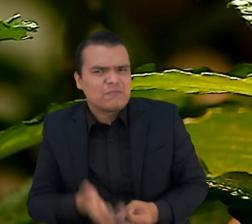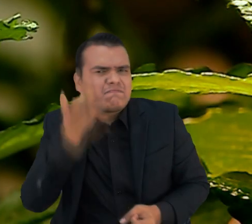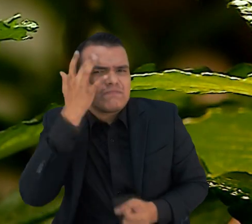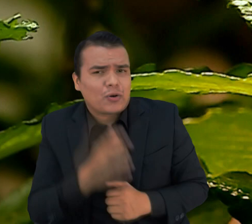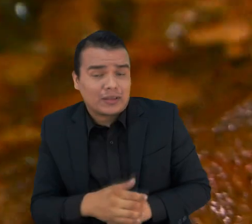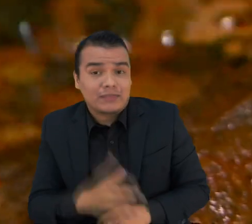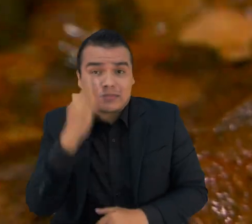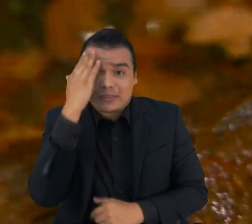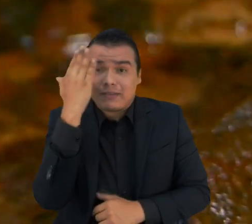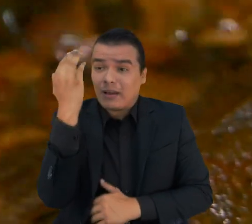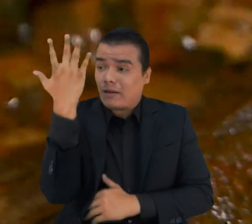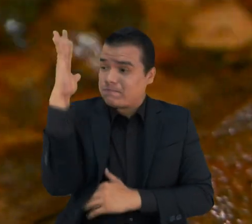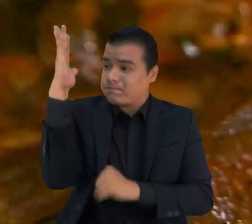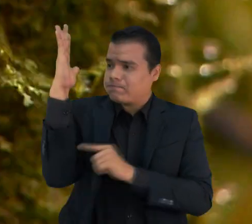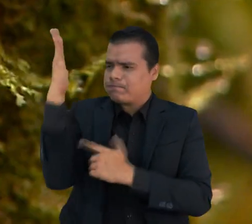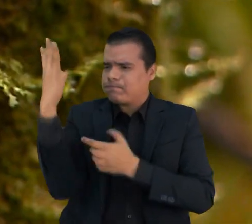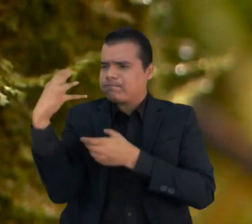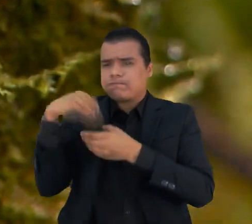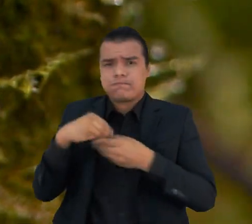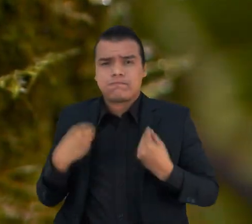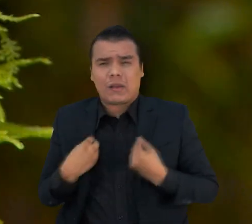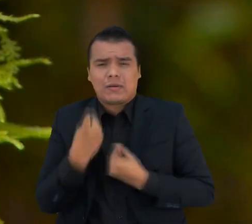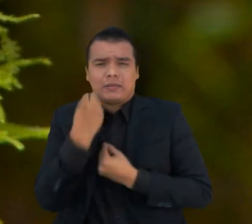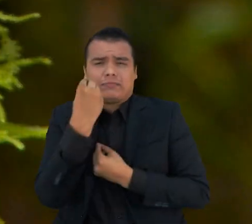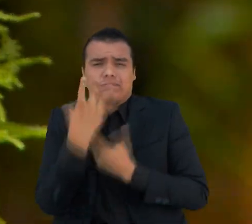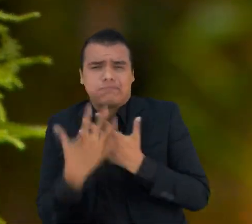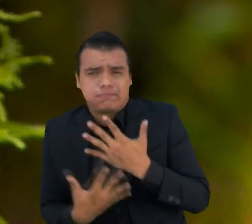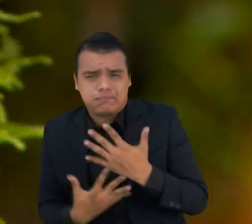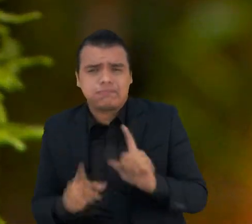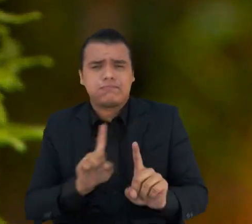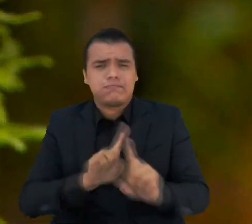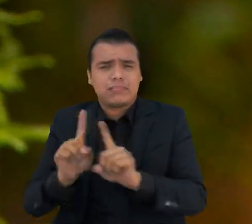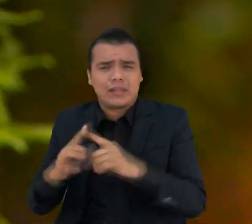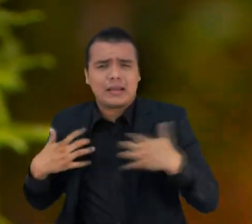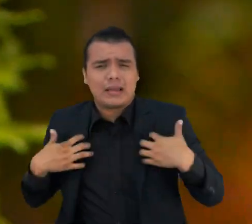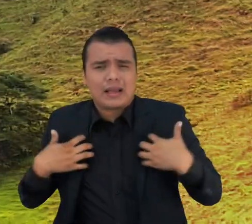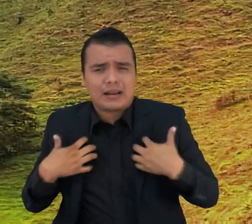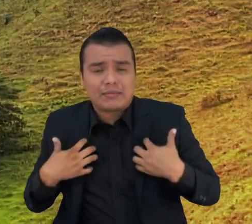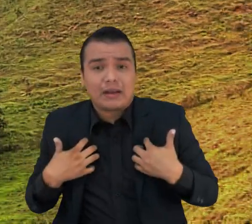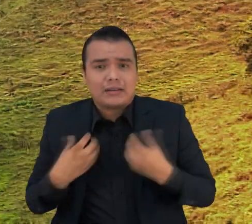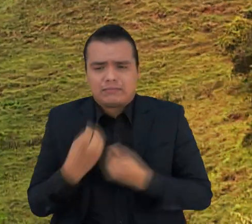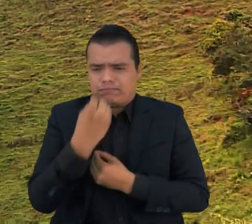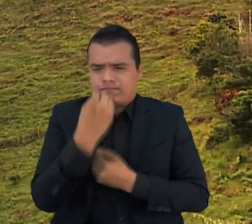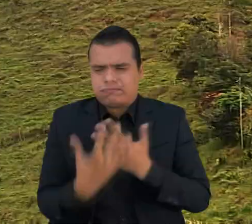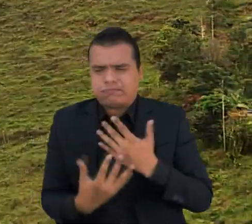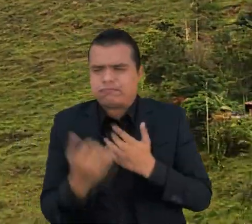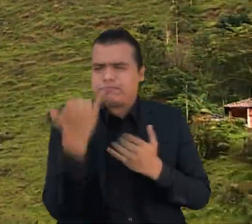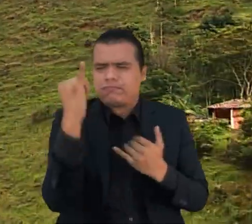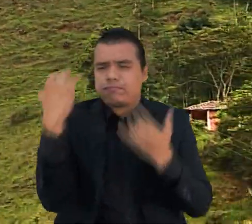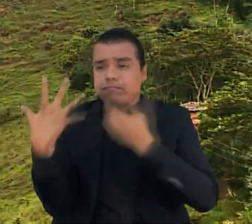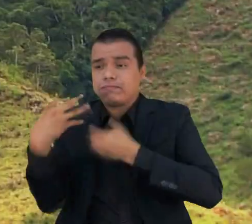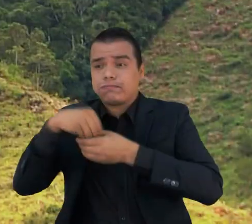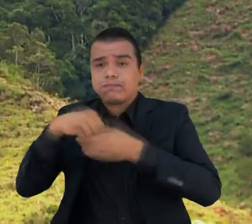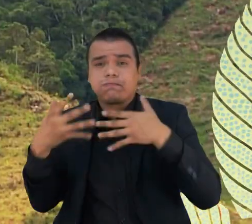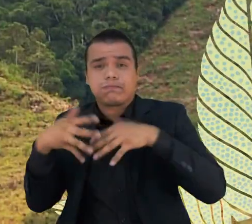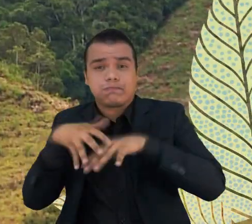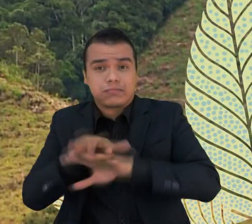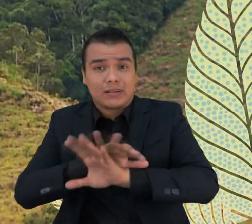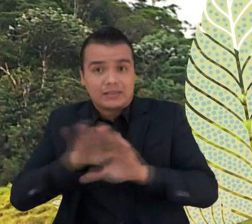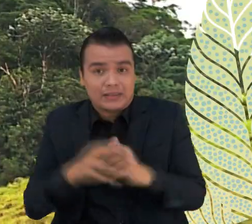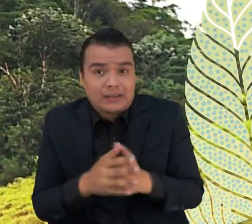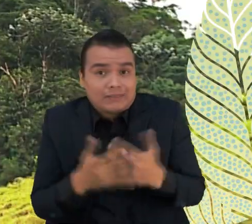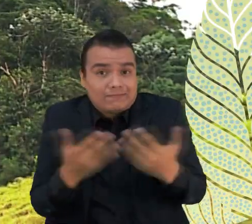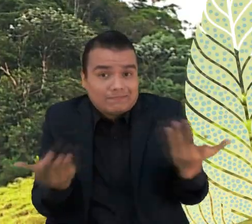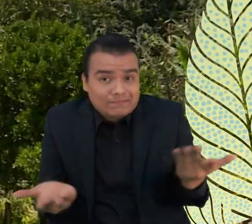seres vivos. Es el eje entre los mundos terrestres y celestes. Con nuestras manos y herramientas, podemos